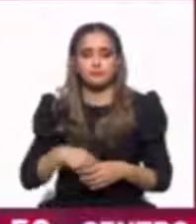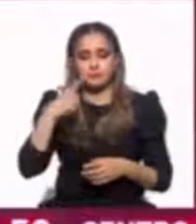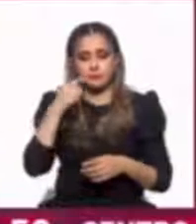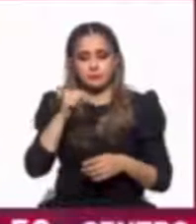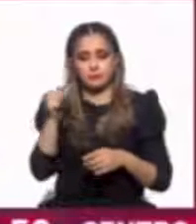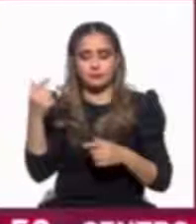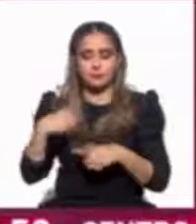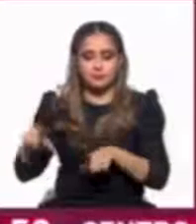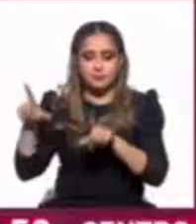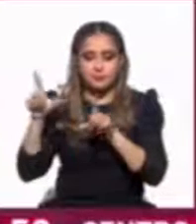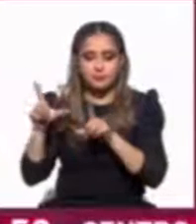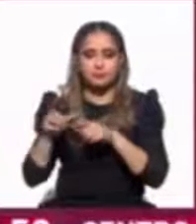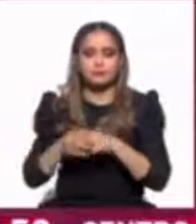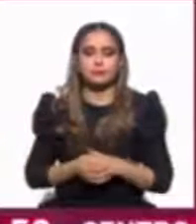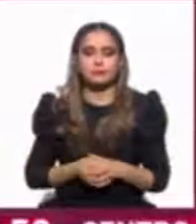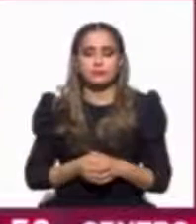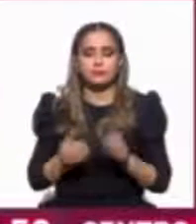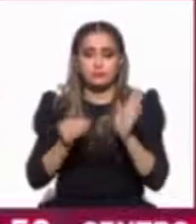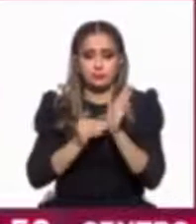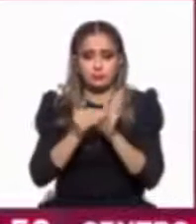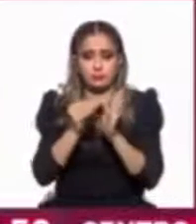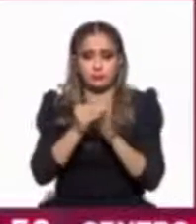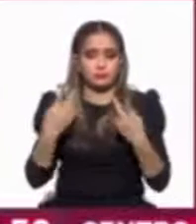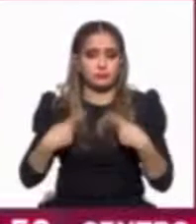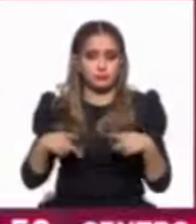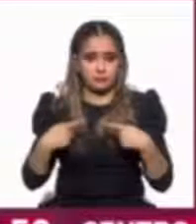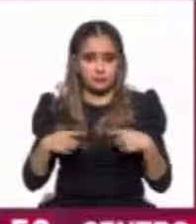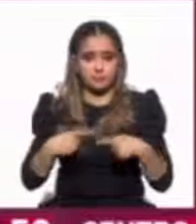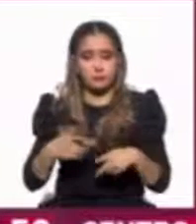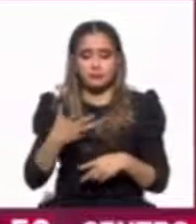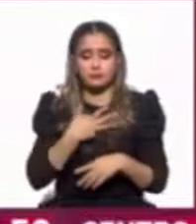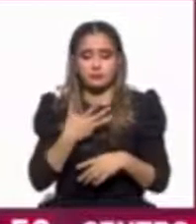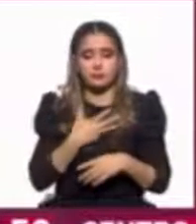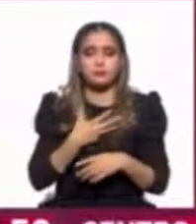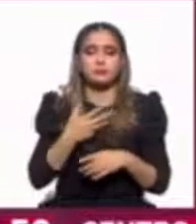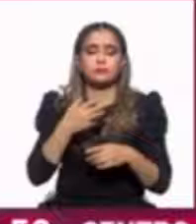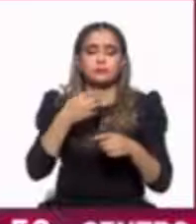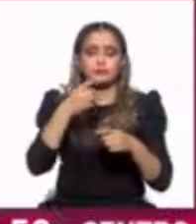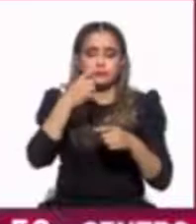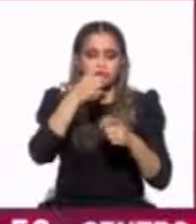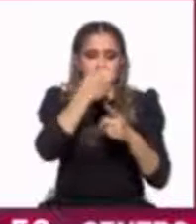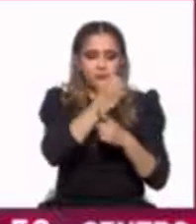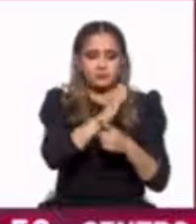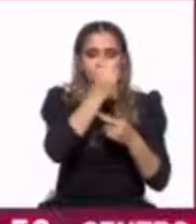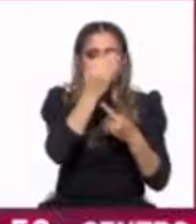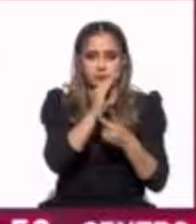gráfico. En millones de personas veníamos hasta el primer trimestre